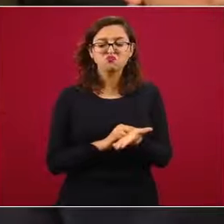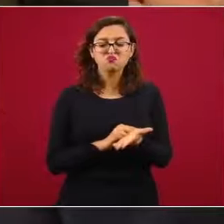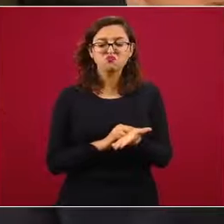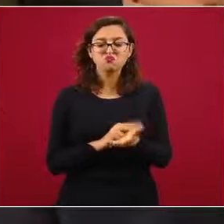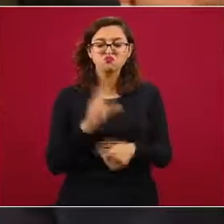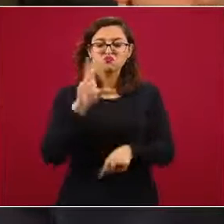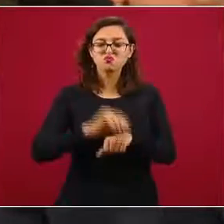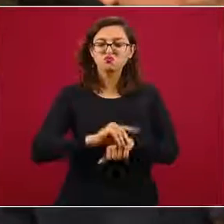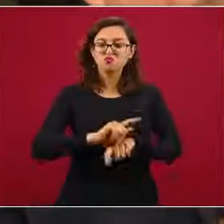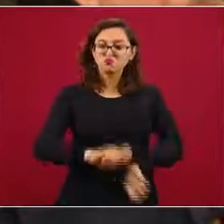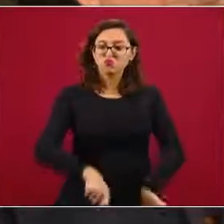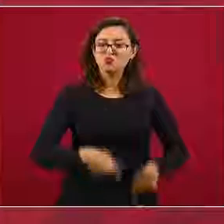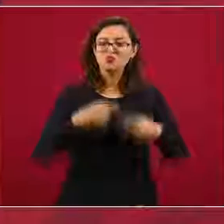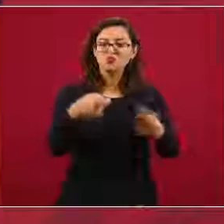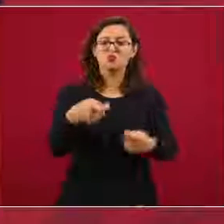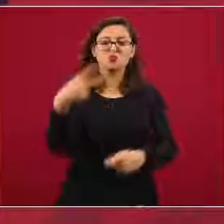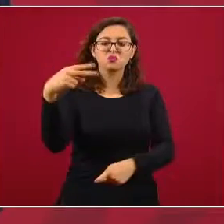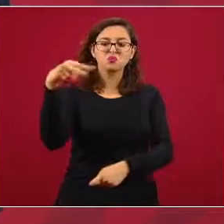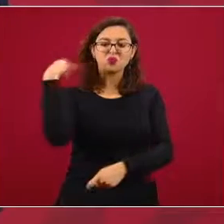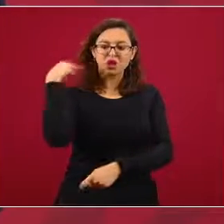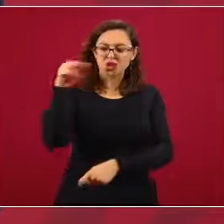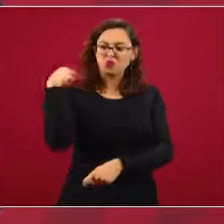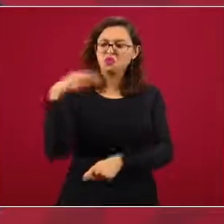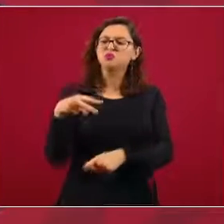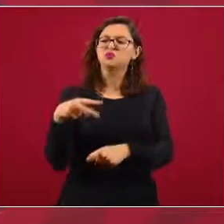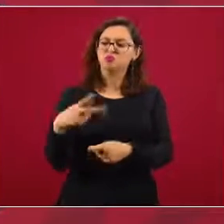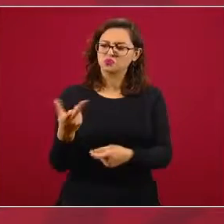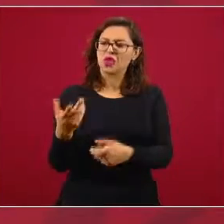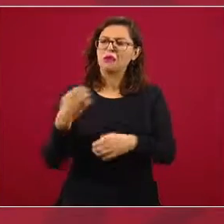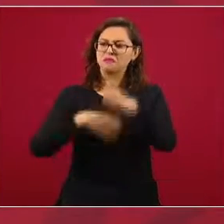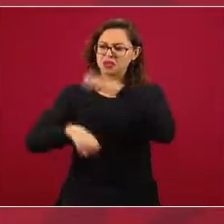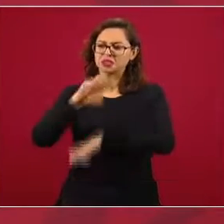maneje el puerto de Veracruz 100 años,